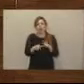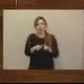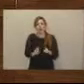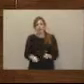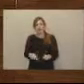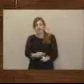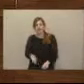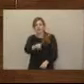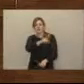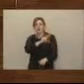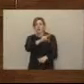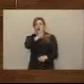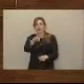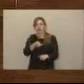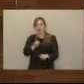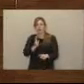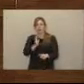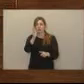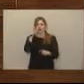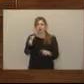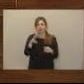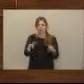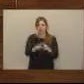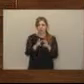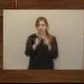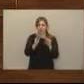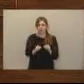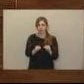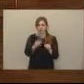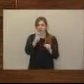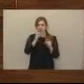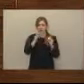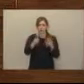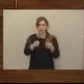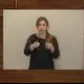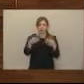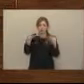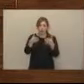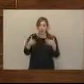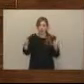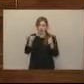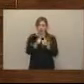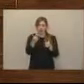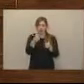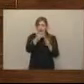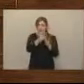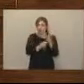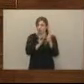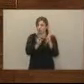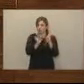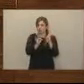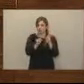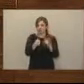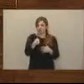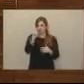les condenaron a la amputación de sus derechos sociales, como ha sido en el caso de la atención a la dependencia. Los datos son los que cantan, ya sé que